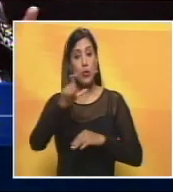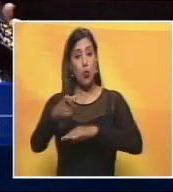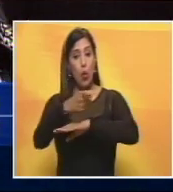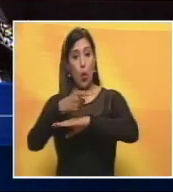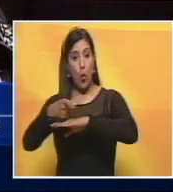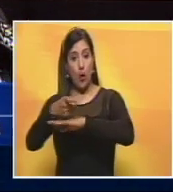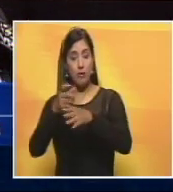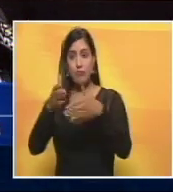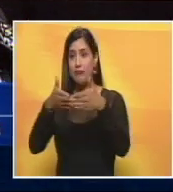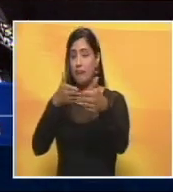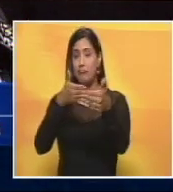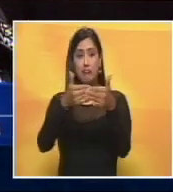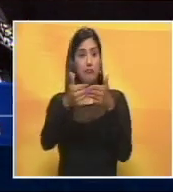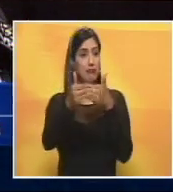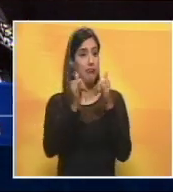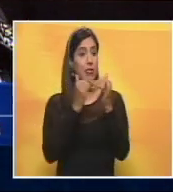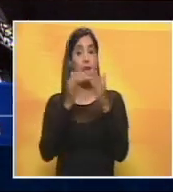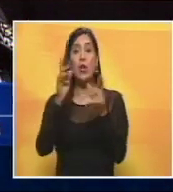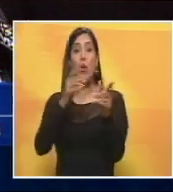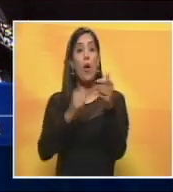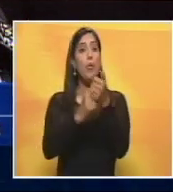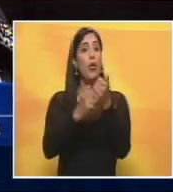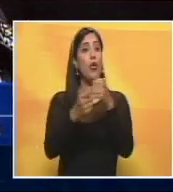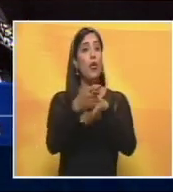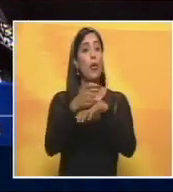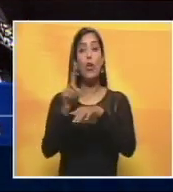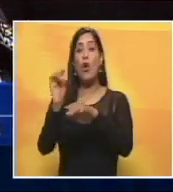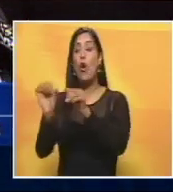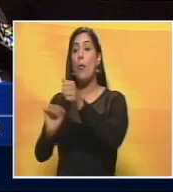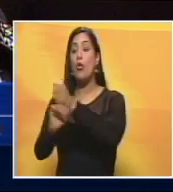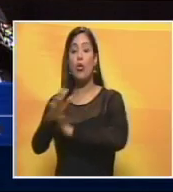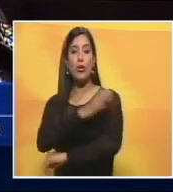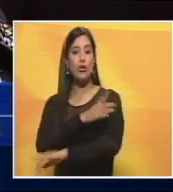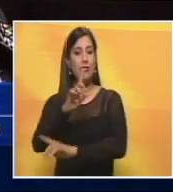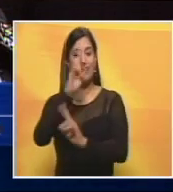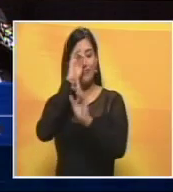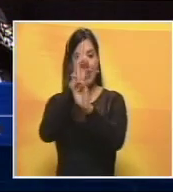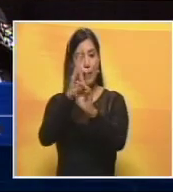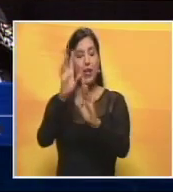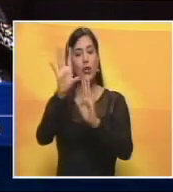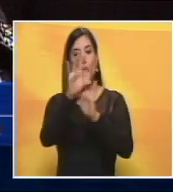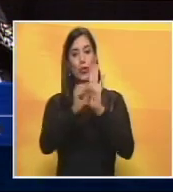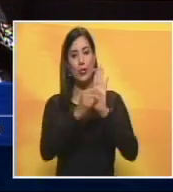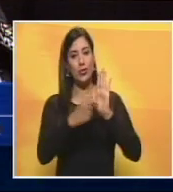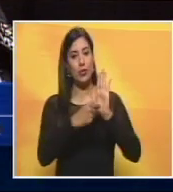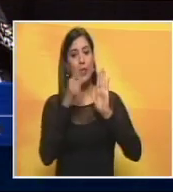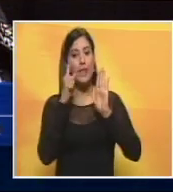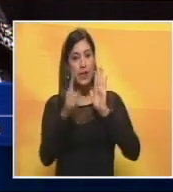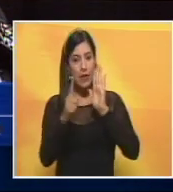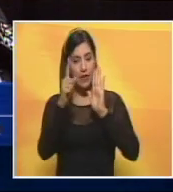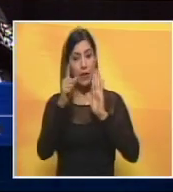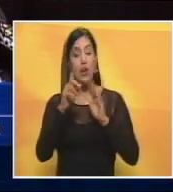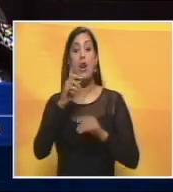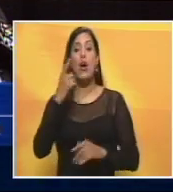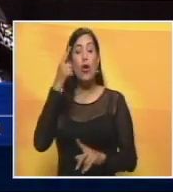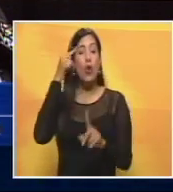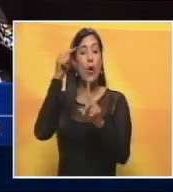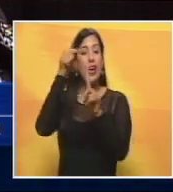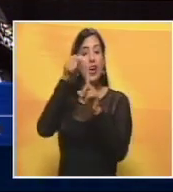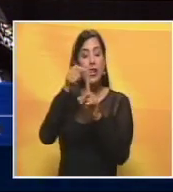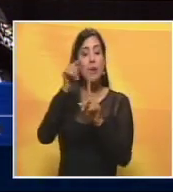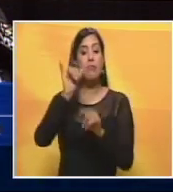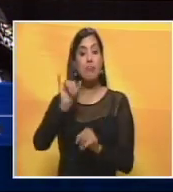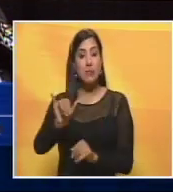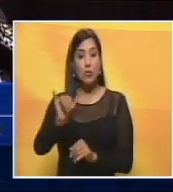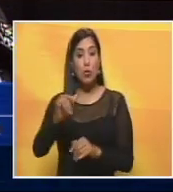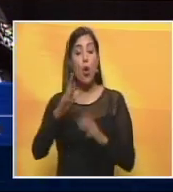gobernadores, independientemente de las posiciones políticas, tienen un papel, un rol constitucional que cumplir. El objetivo fundamental